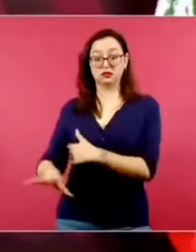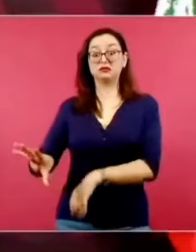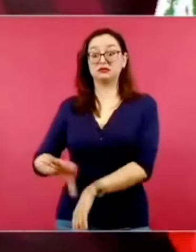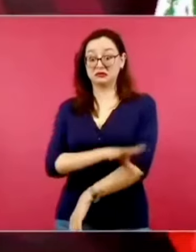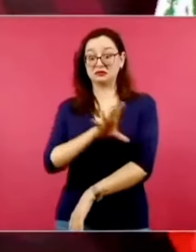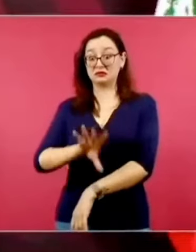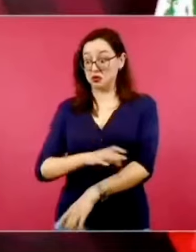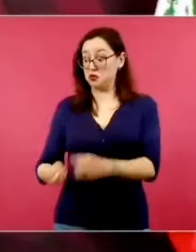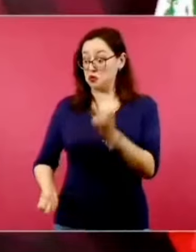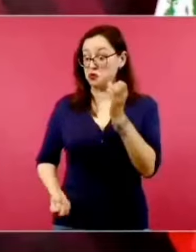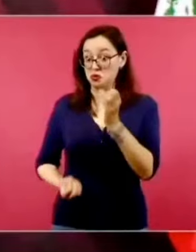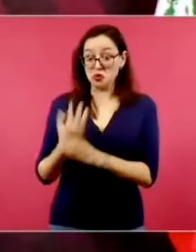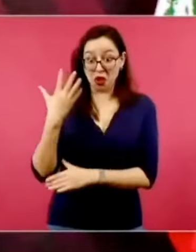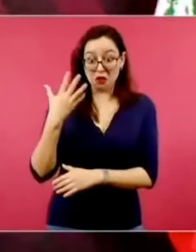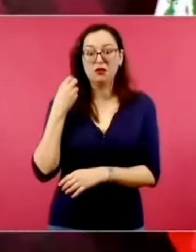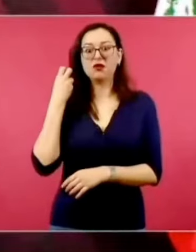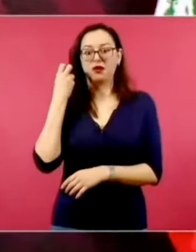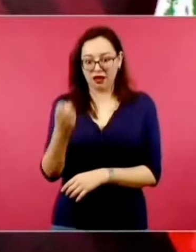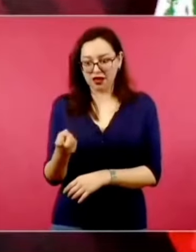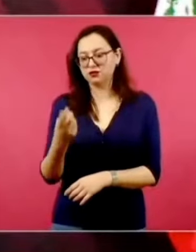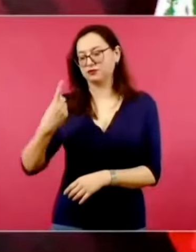estamos aplicando